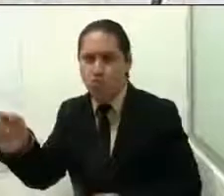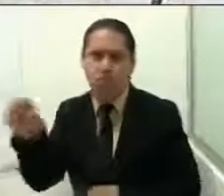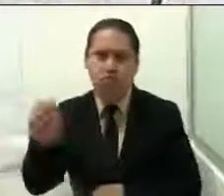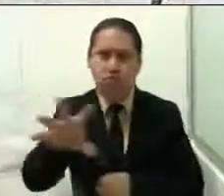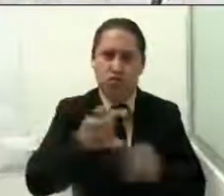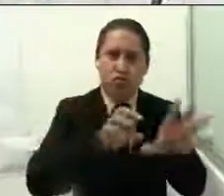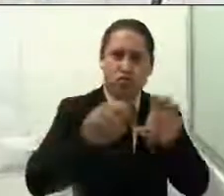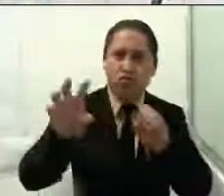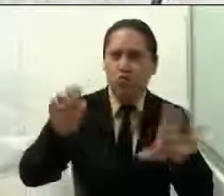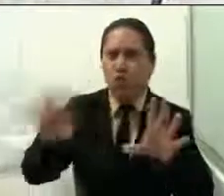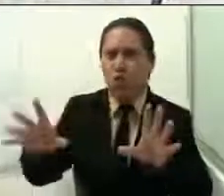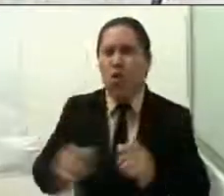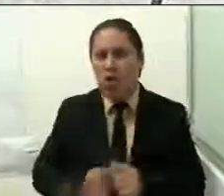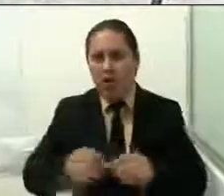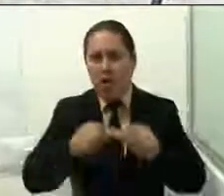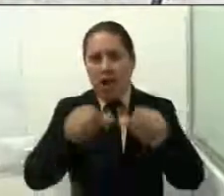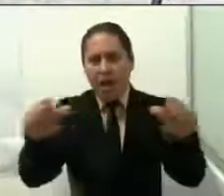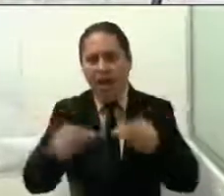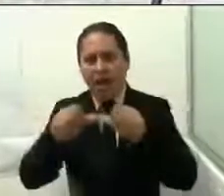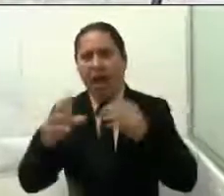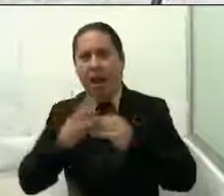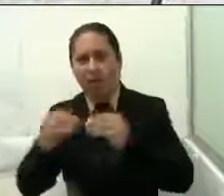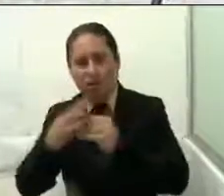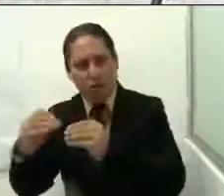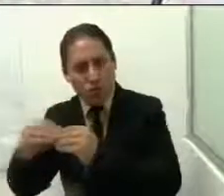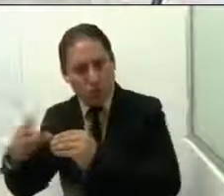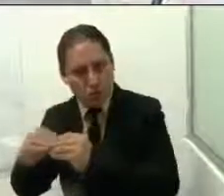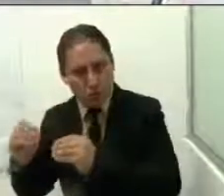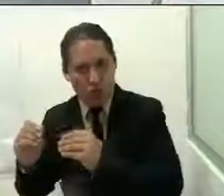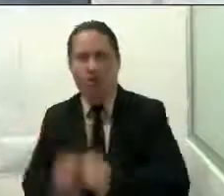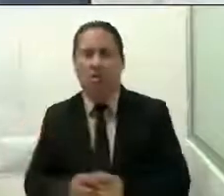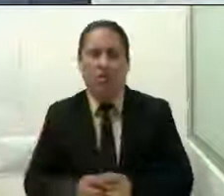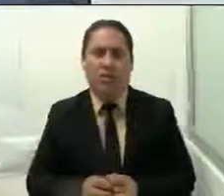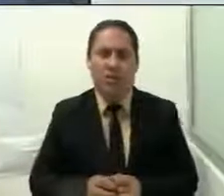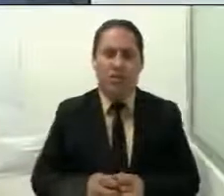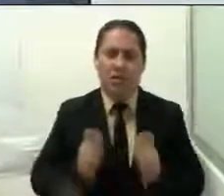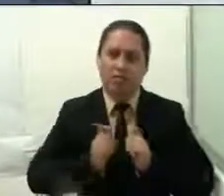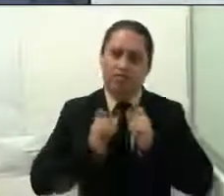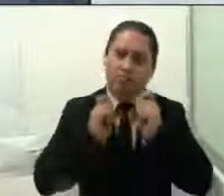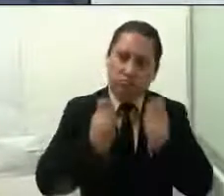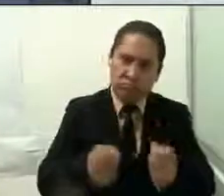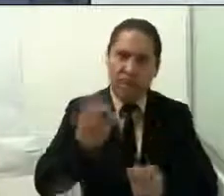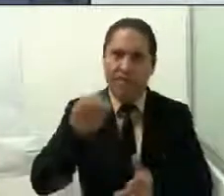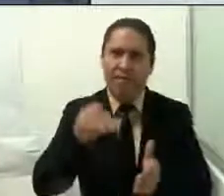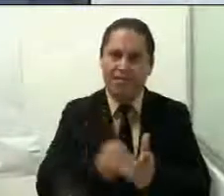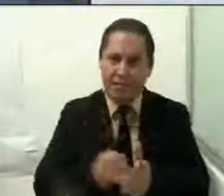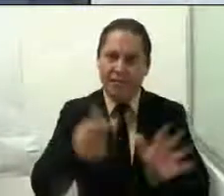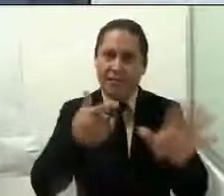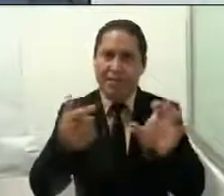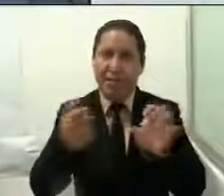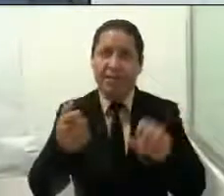54 hectáreas de frutales beneficiando a 3 mil 700 familias